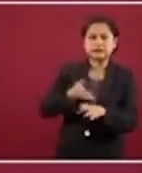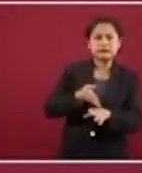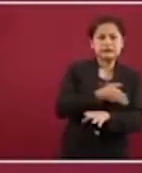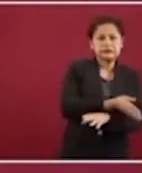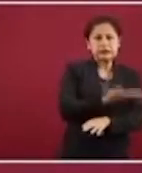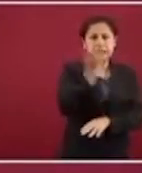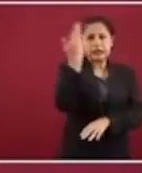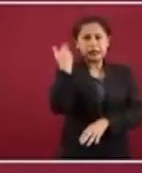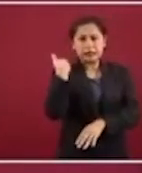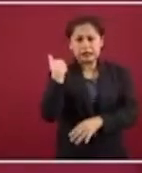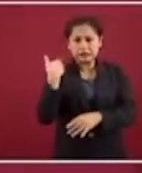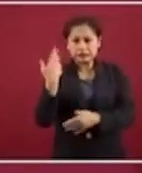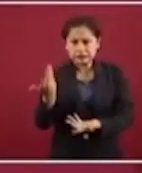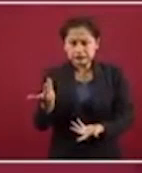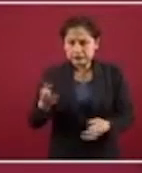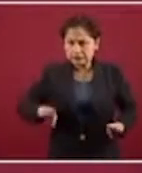del imperio